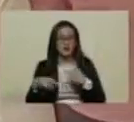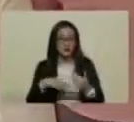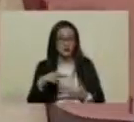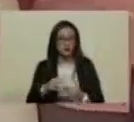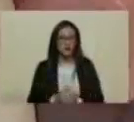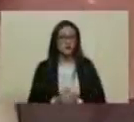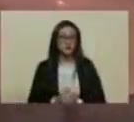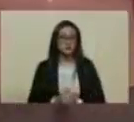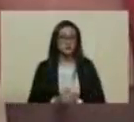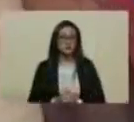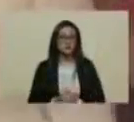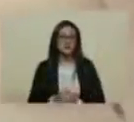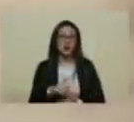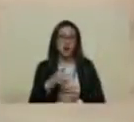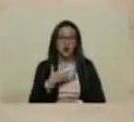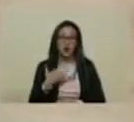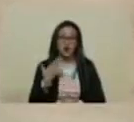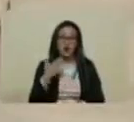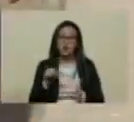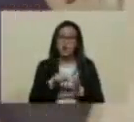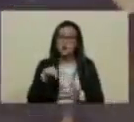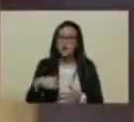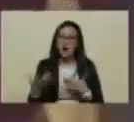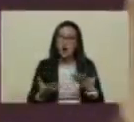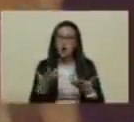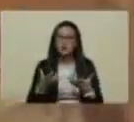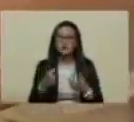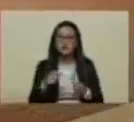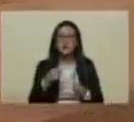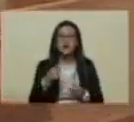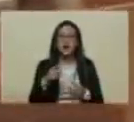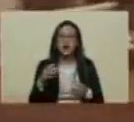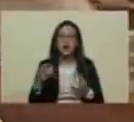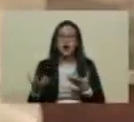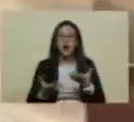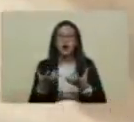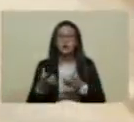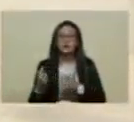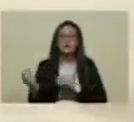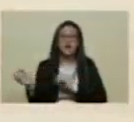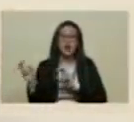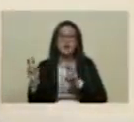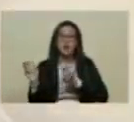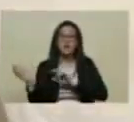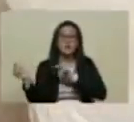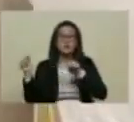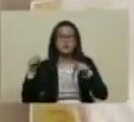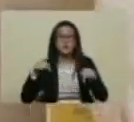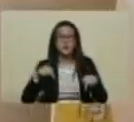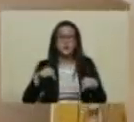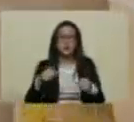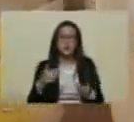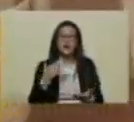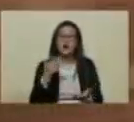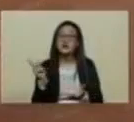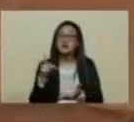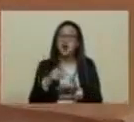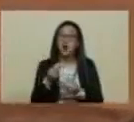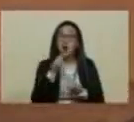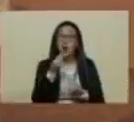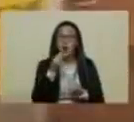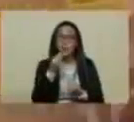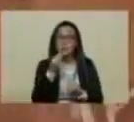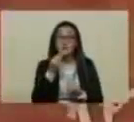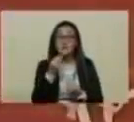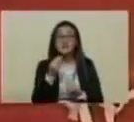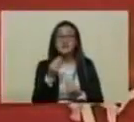Presidente, nos encontramos en el área de la cocina, la cual ha sido dotada con cocinas industriales y, por supuesto, llegó la comida, llegó la